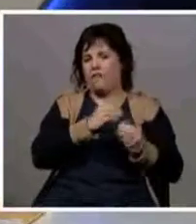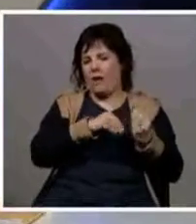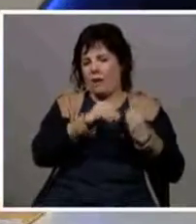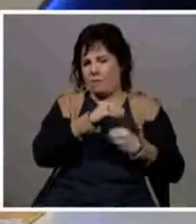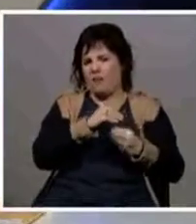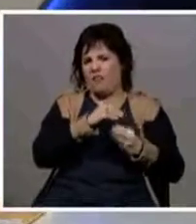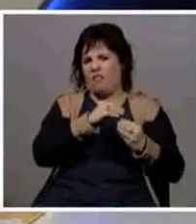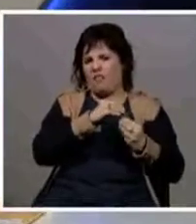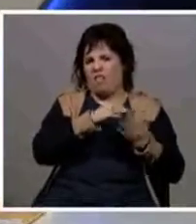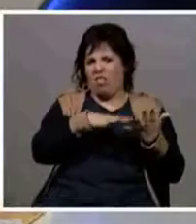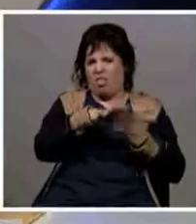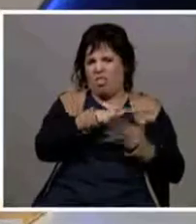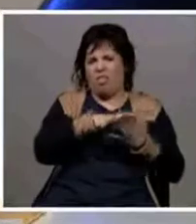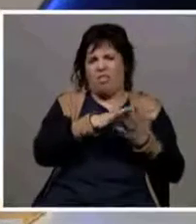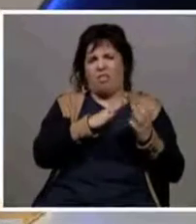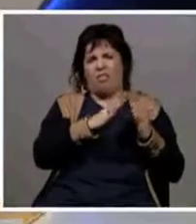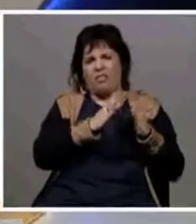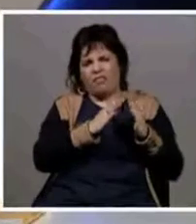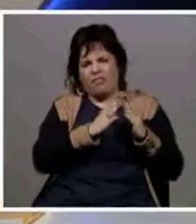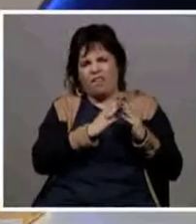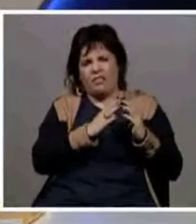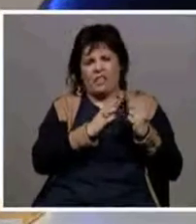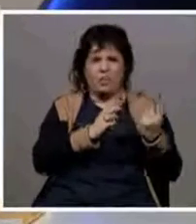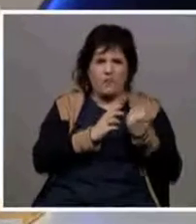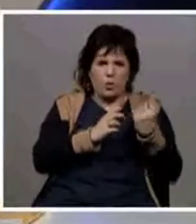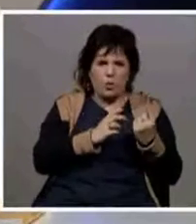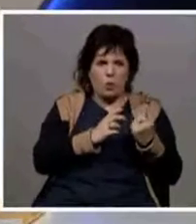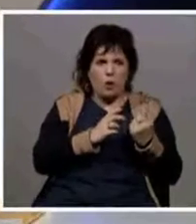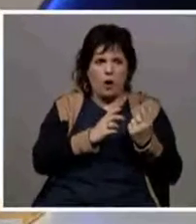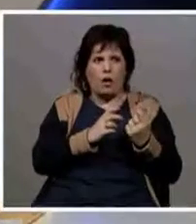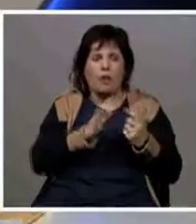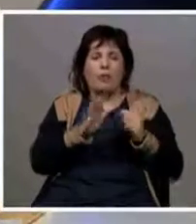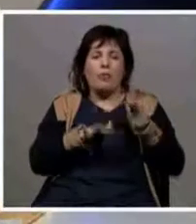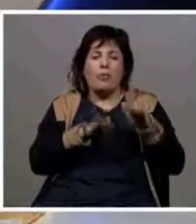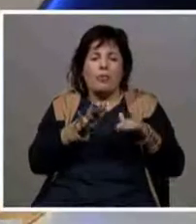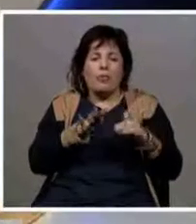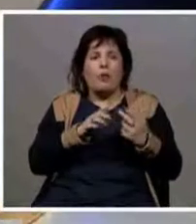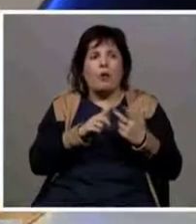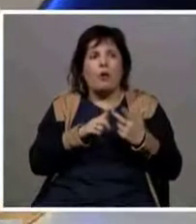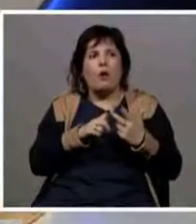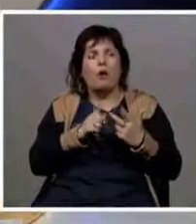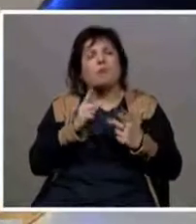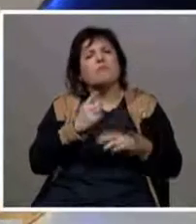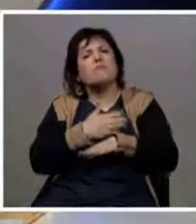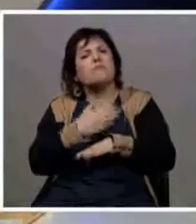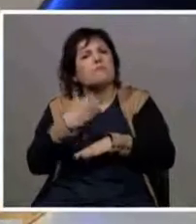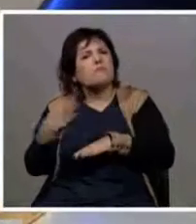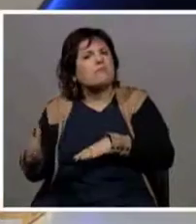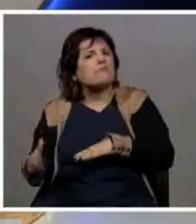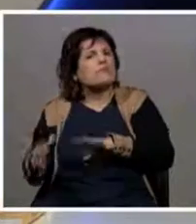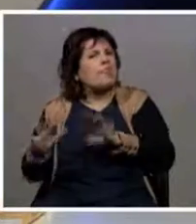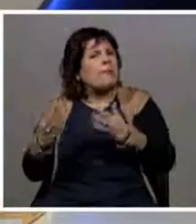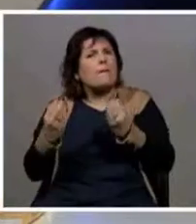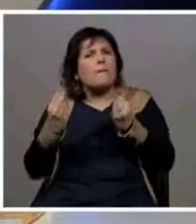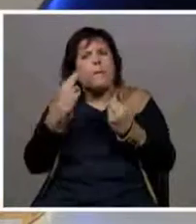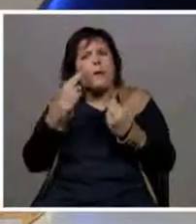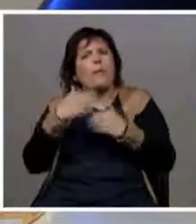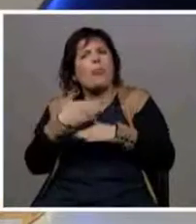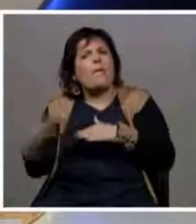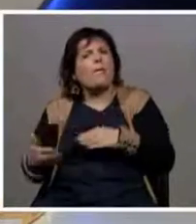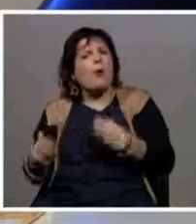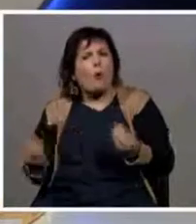estén más próximas más individuales si se quiere porque hay niveles que hay que poder distinguir si no también consecuencias